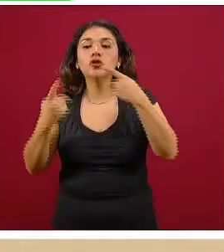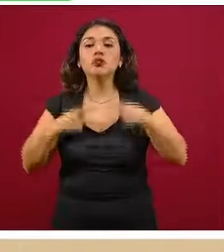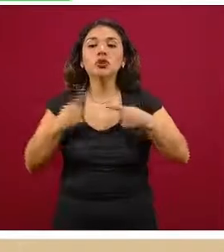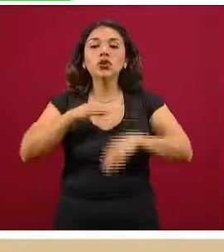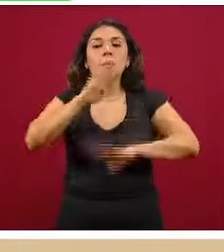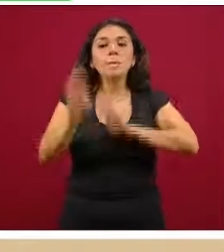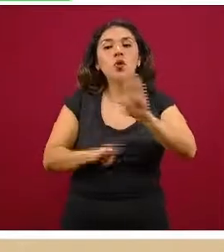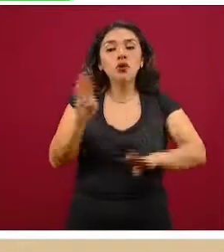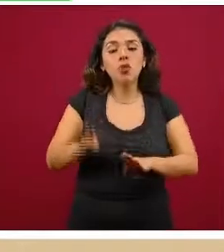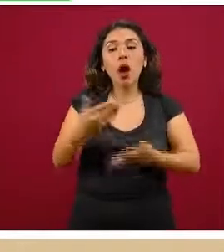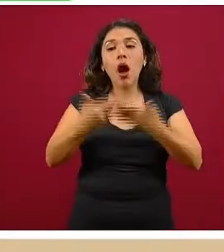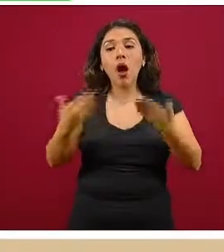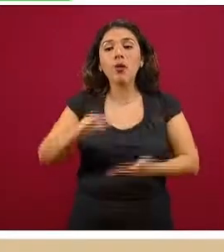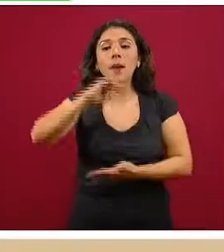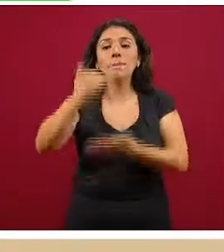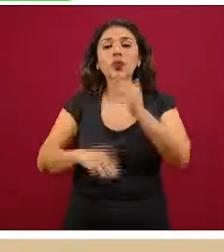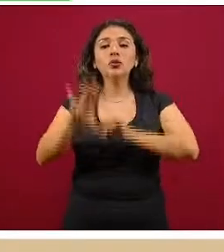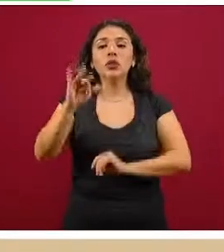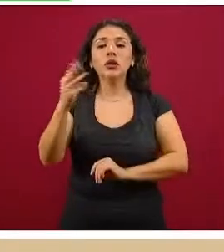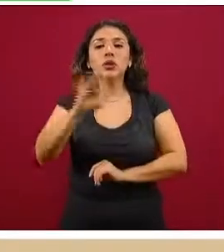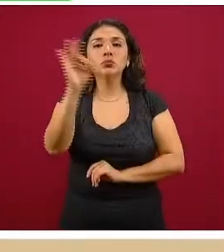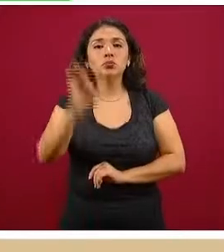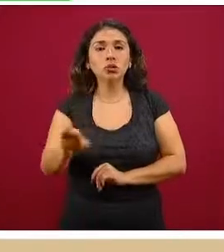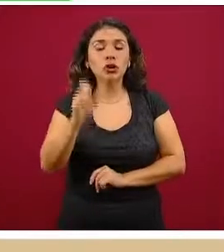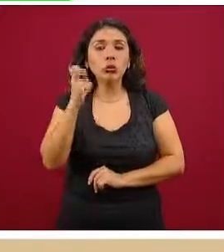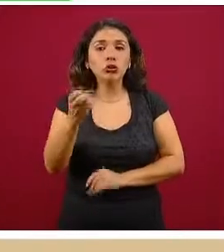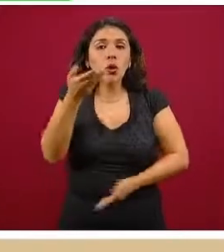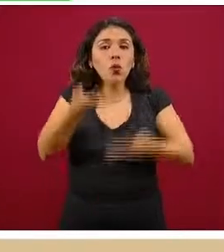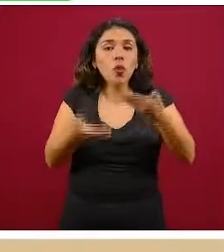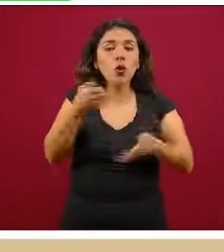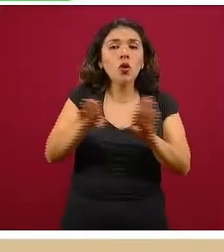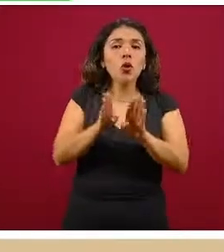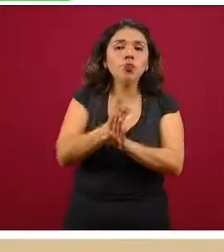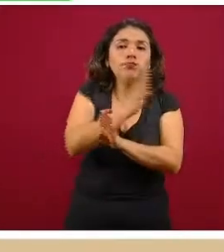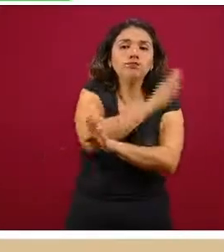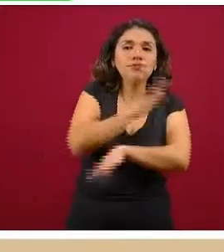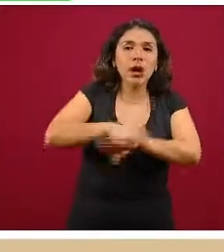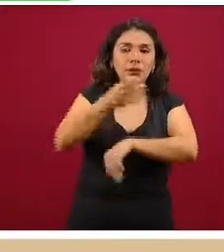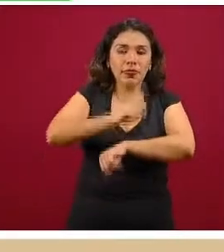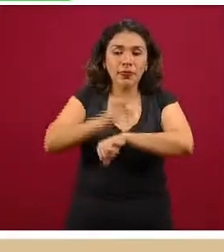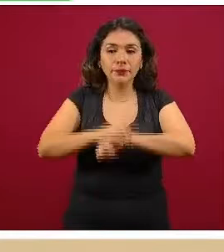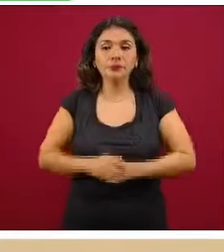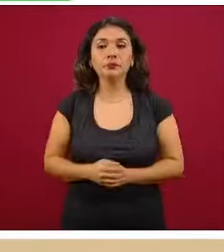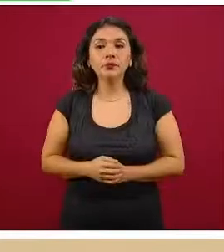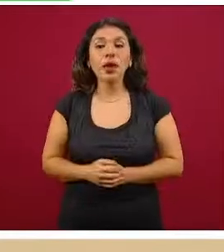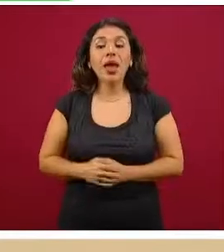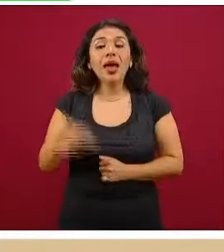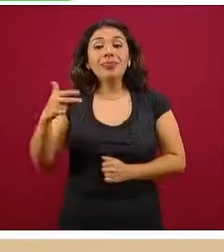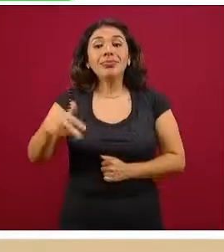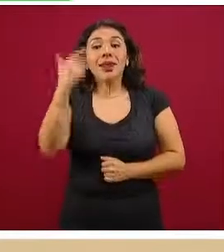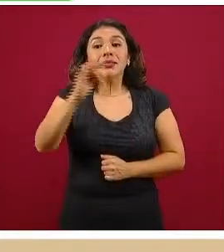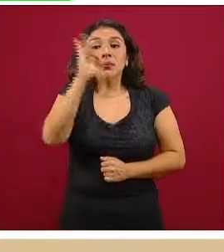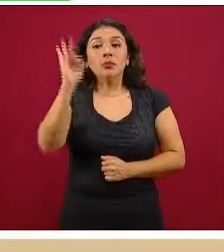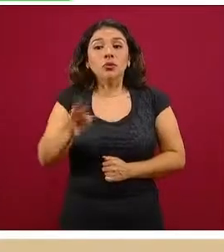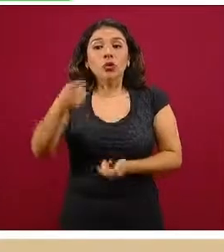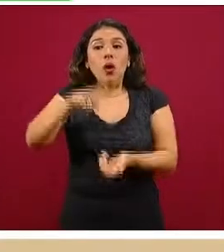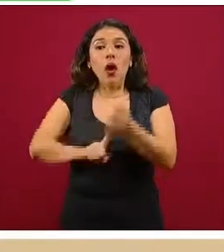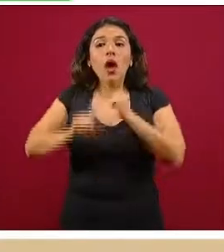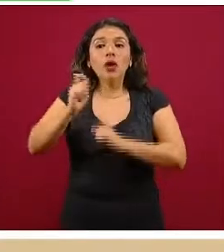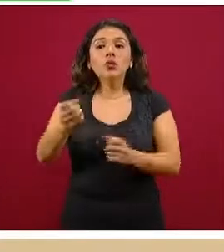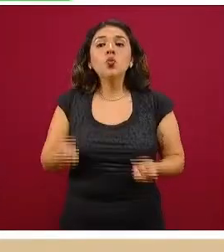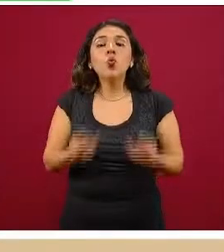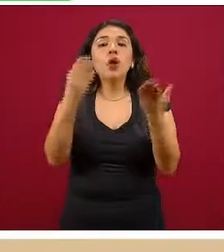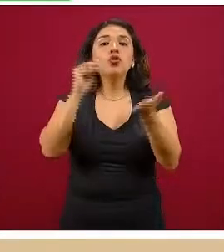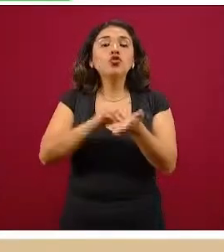un -43%, que es la comparación de los últimos días. 13% representa la proporción de los casos